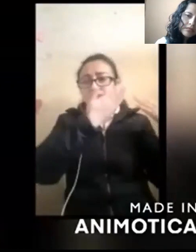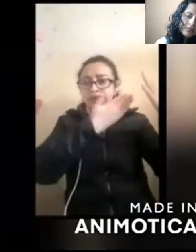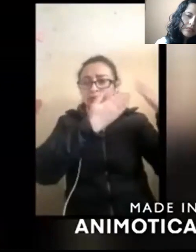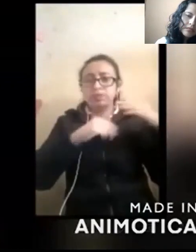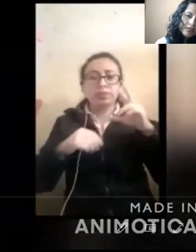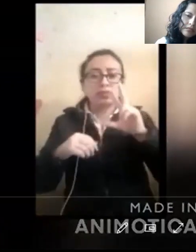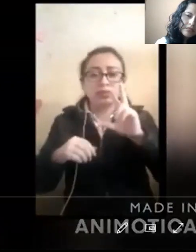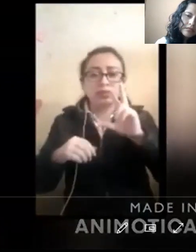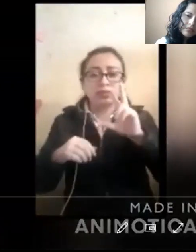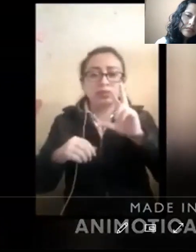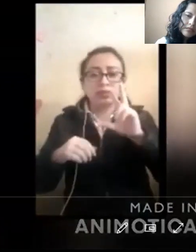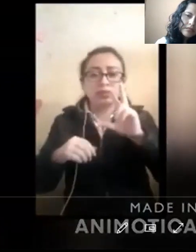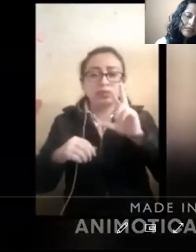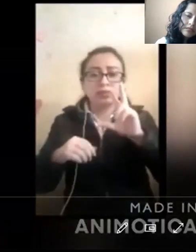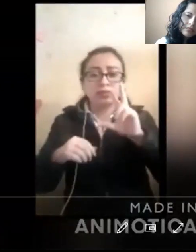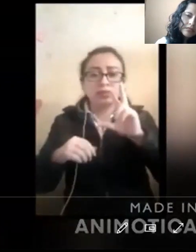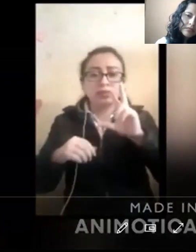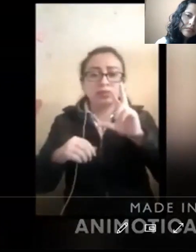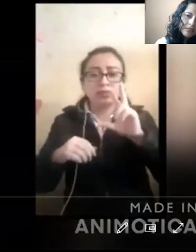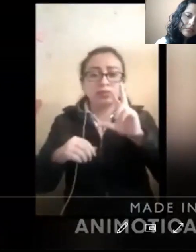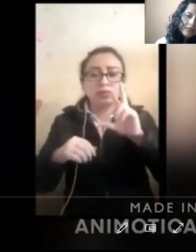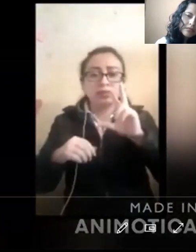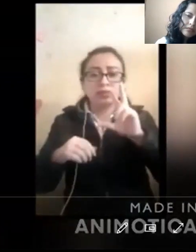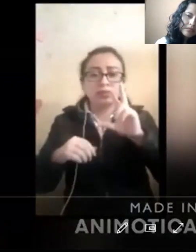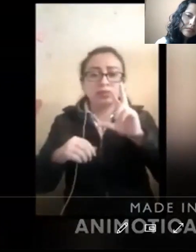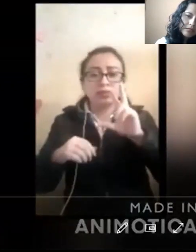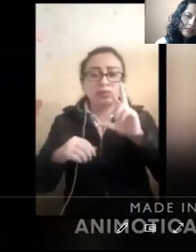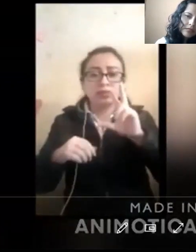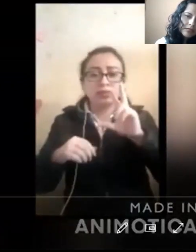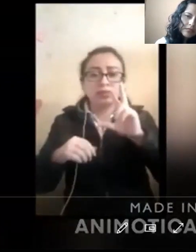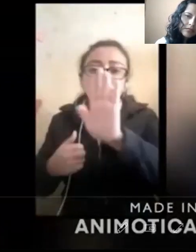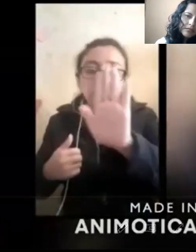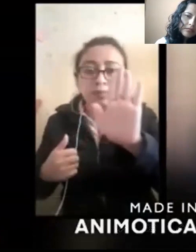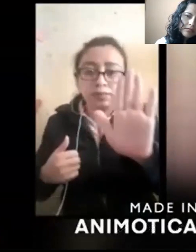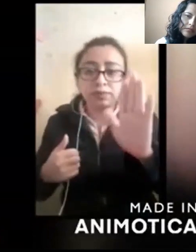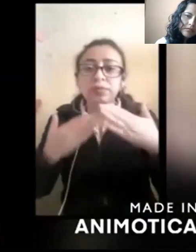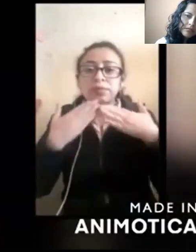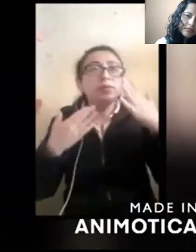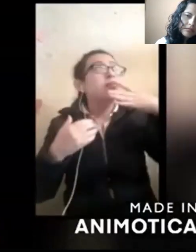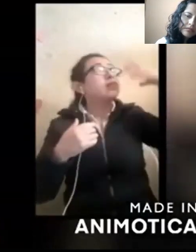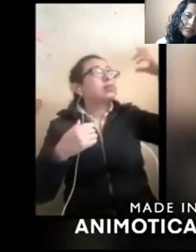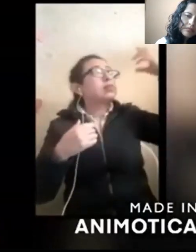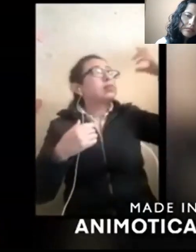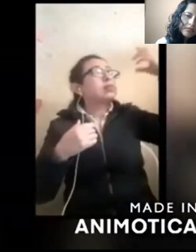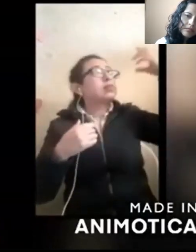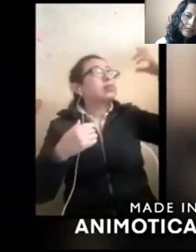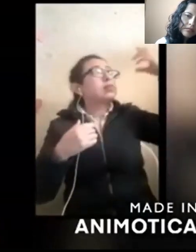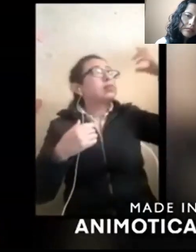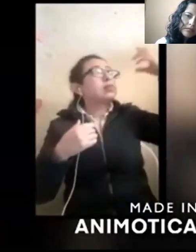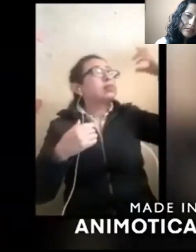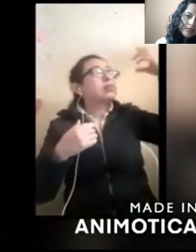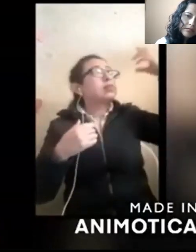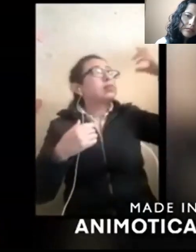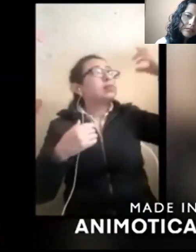como hoy. Gracias a ustedes y a Dios que mi hija ahora ya ha avanzado mucho y